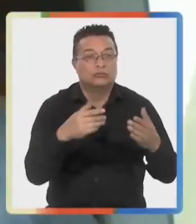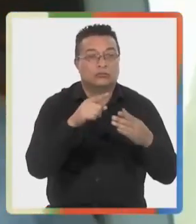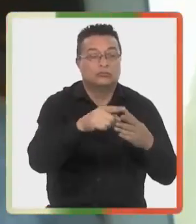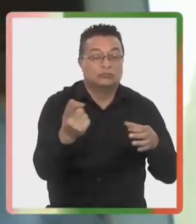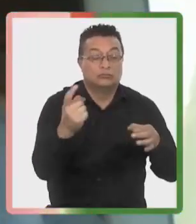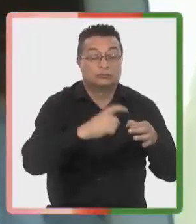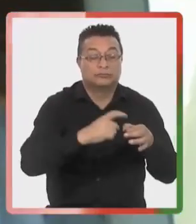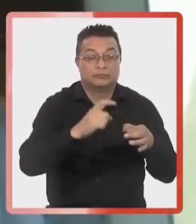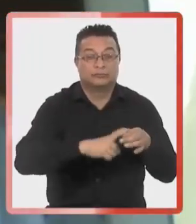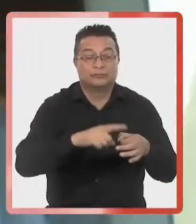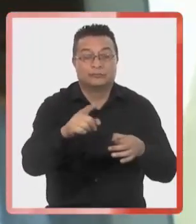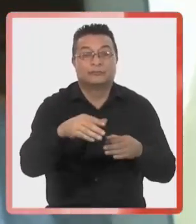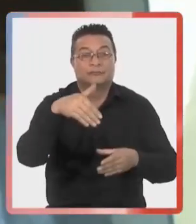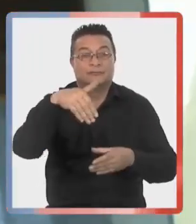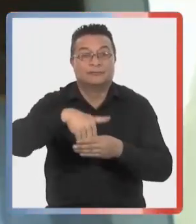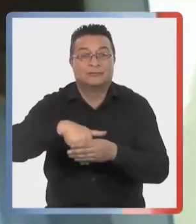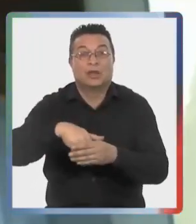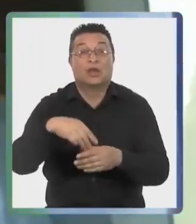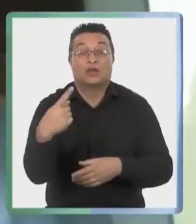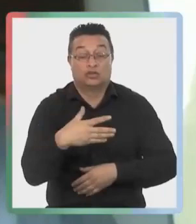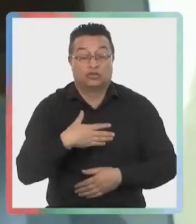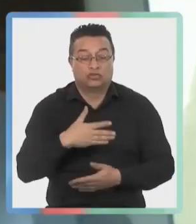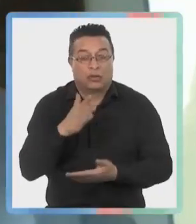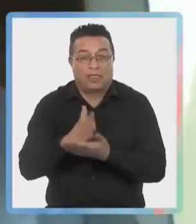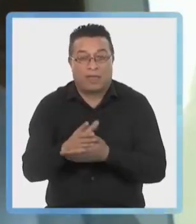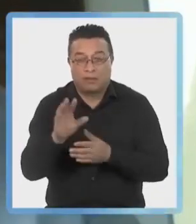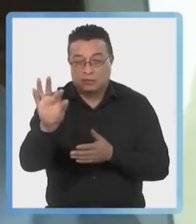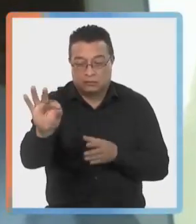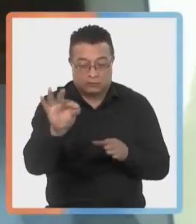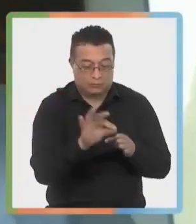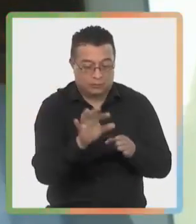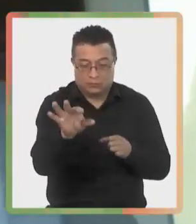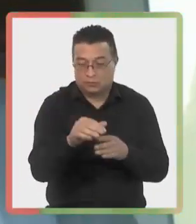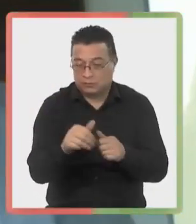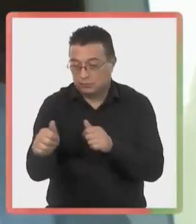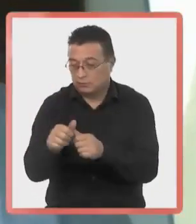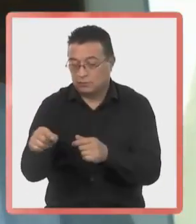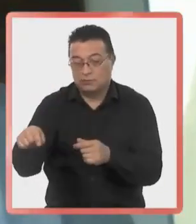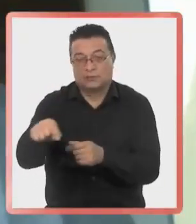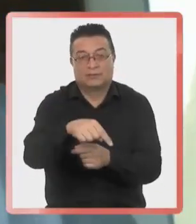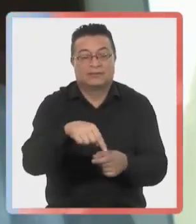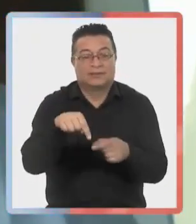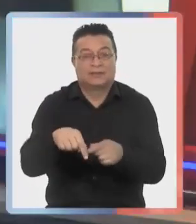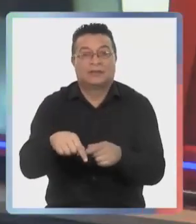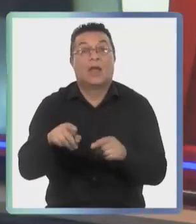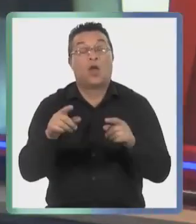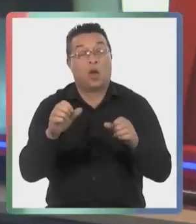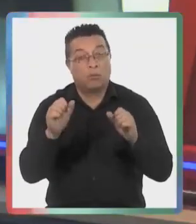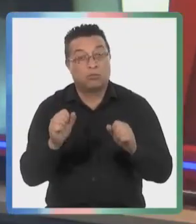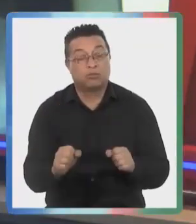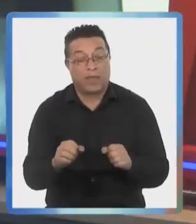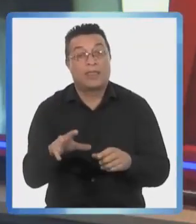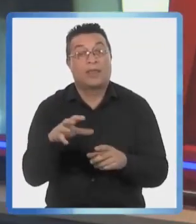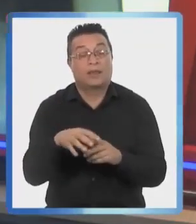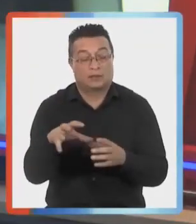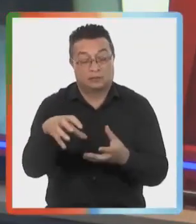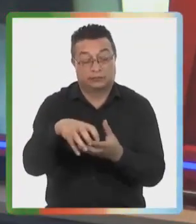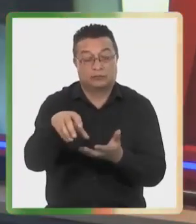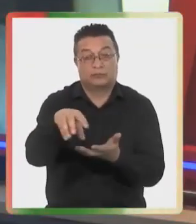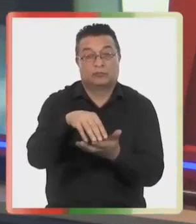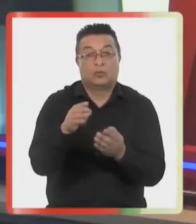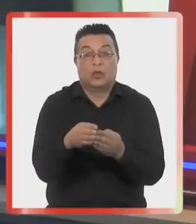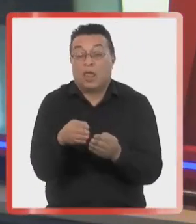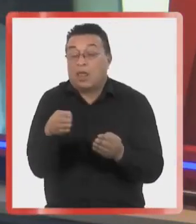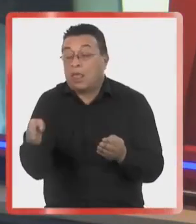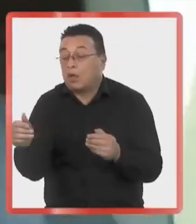divididas en circunscripción electoral y nosotros teníamos que asignarlo a esa circunscripción y podía estar en la